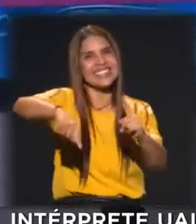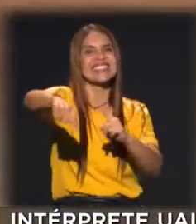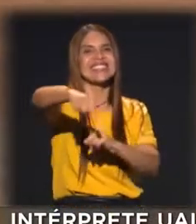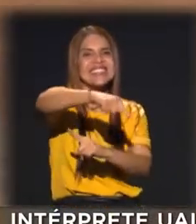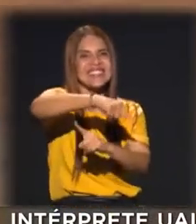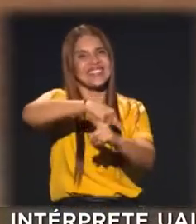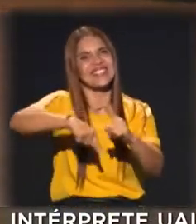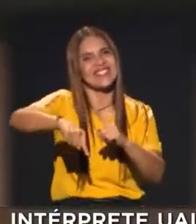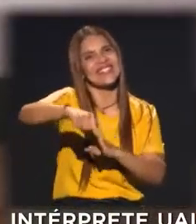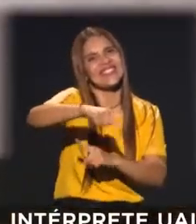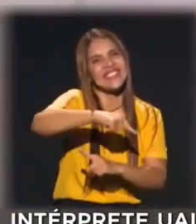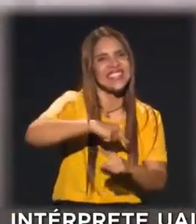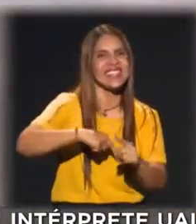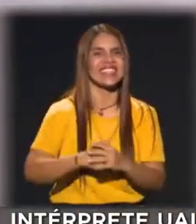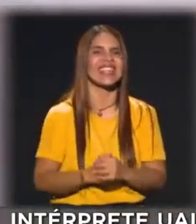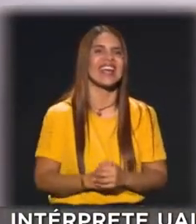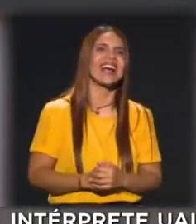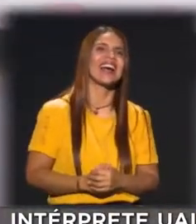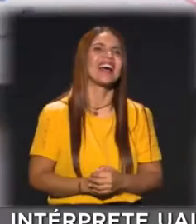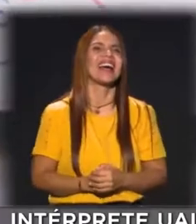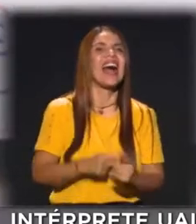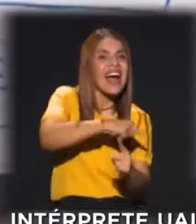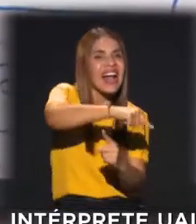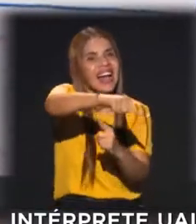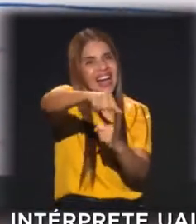¡Vuelta! Al otro lado yo veo.